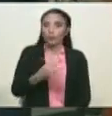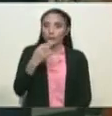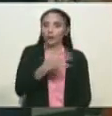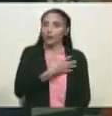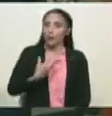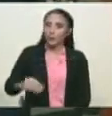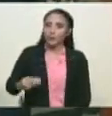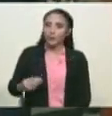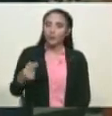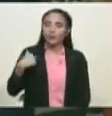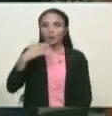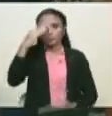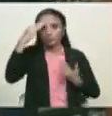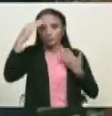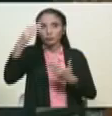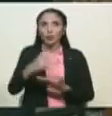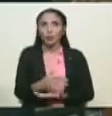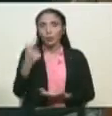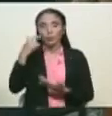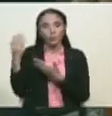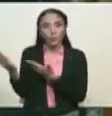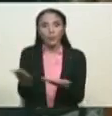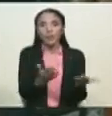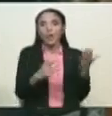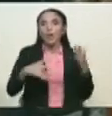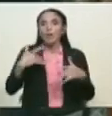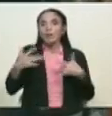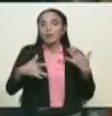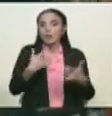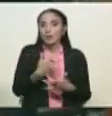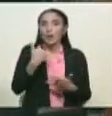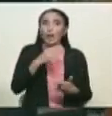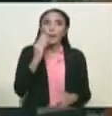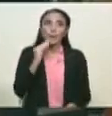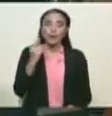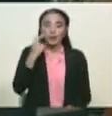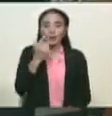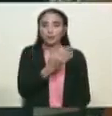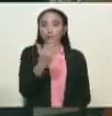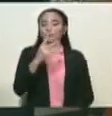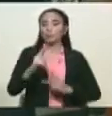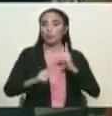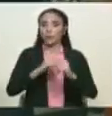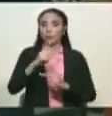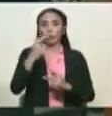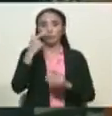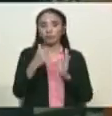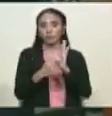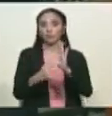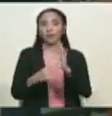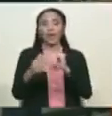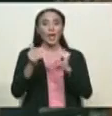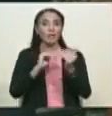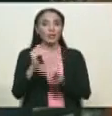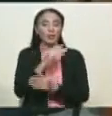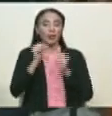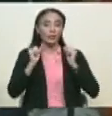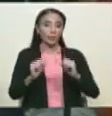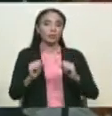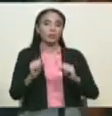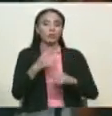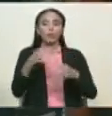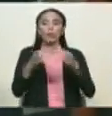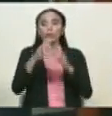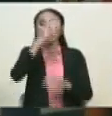la bienvenida a esta tremenda experiencia productiva que dirige dignamente y con mucha ética el Frente Francisco de Miranda. Como